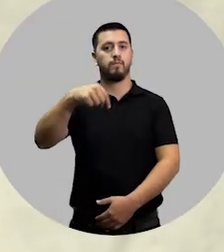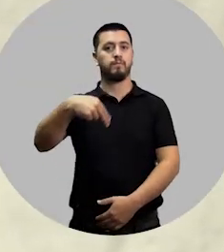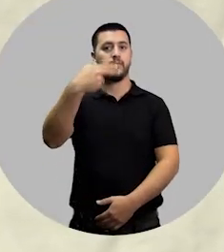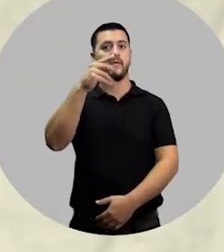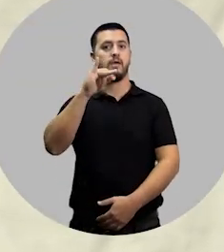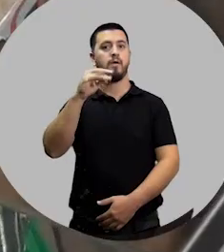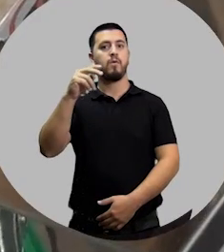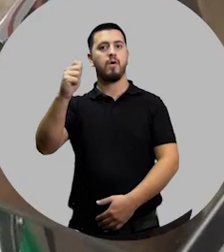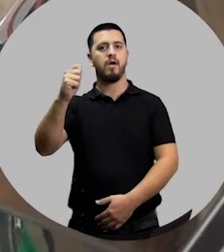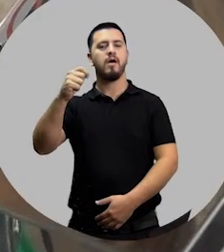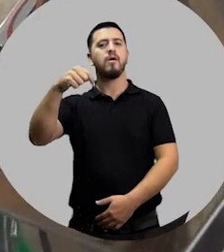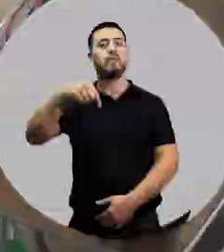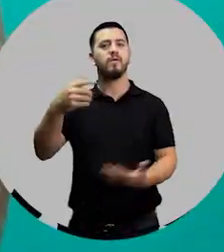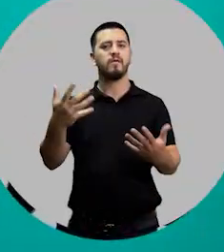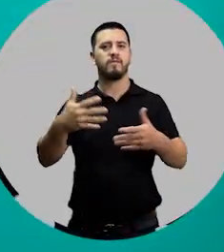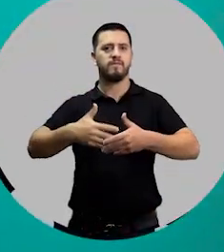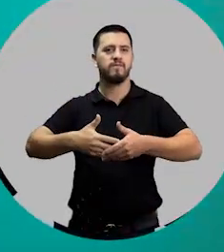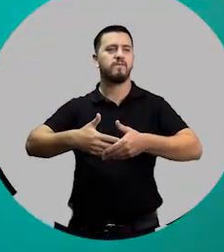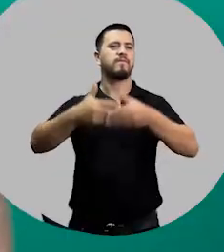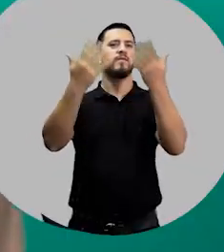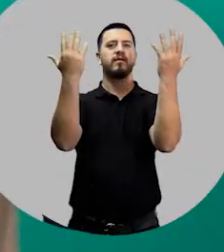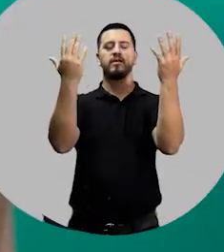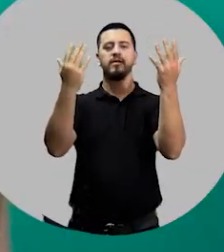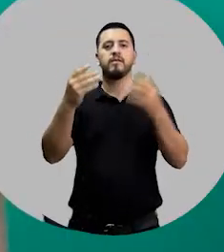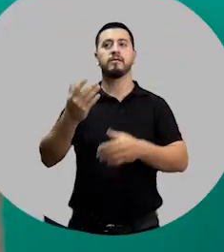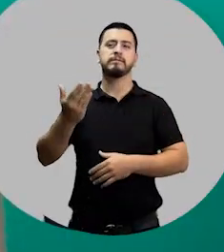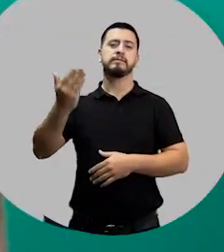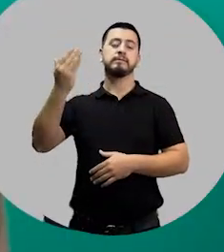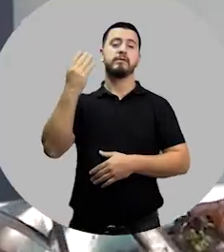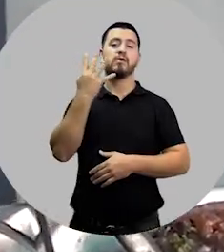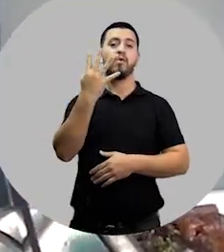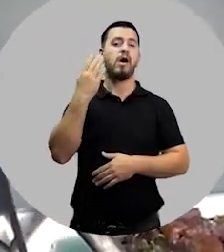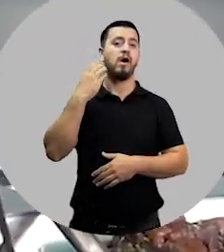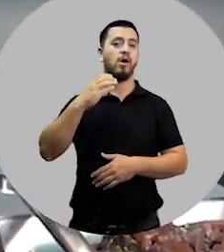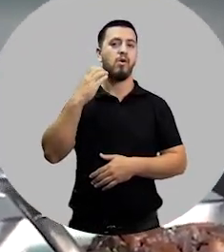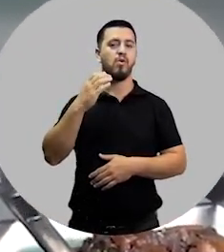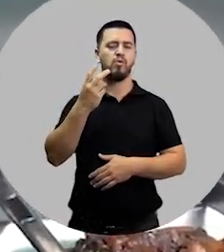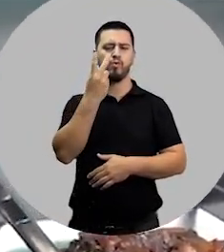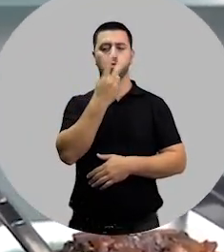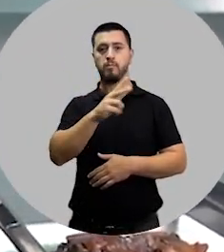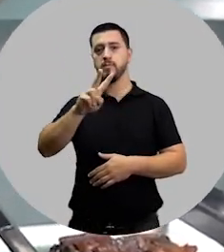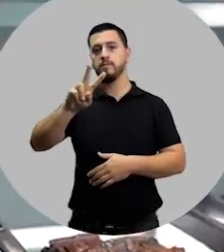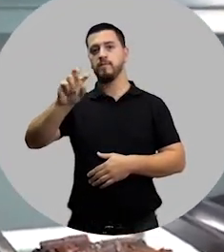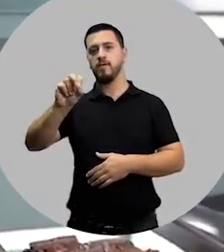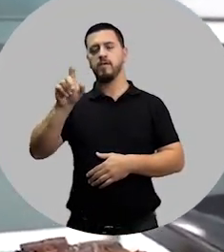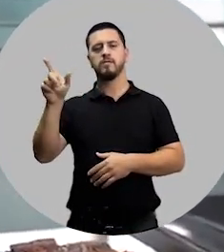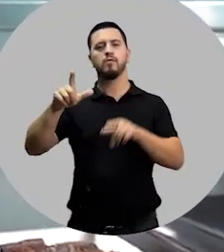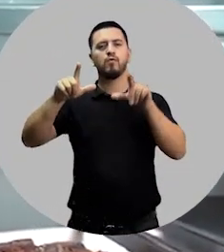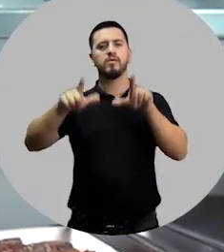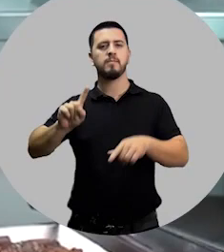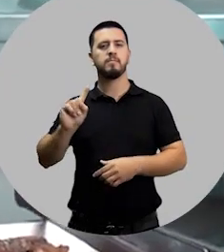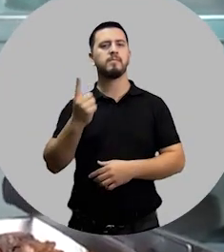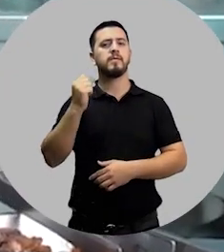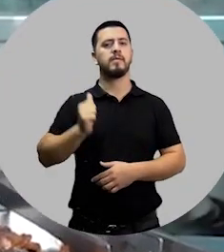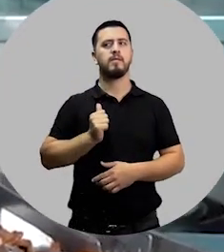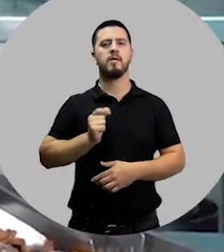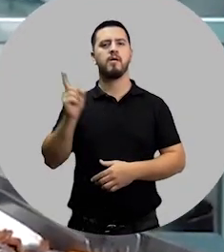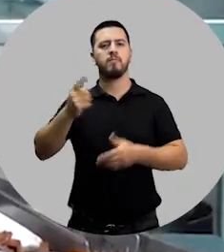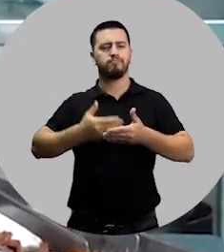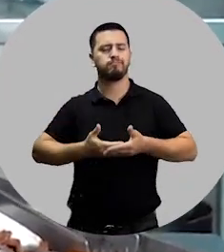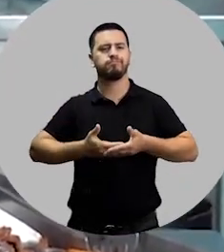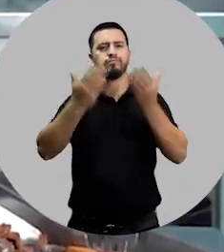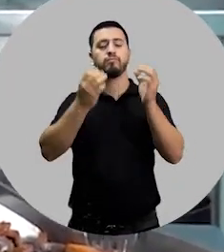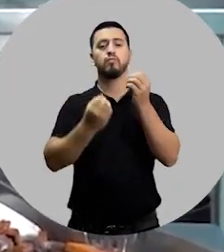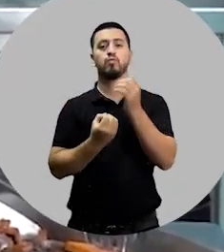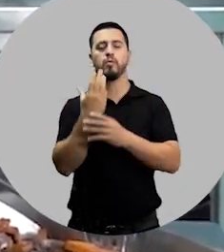Hoy en Aikuaa estamos de fiesta. Un 4 de agosto, pero del 2020, la oficina de la primera dama lanzaba el